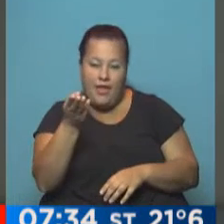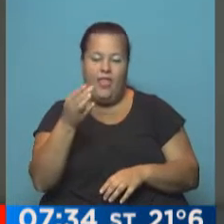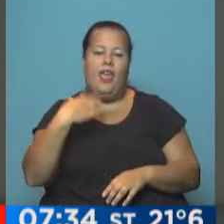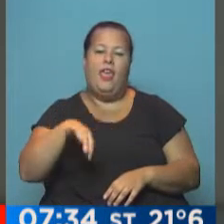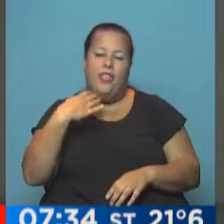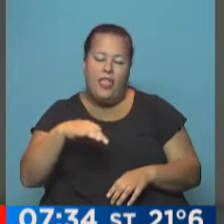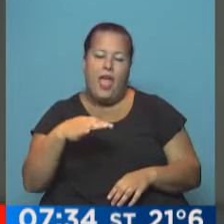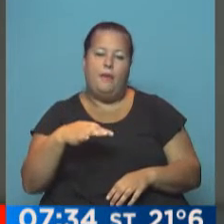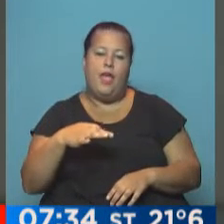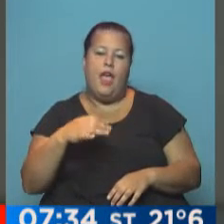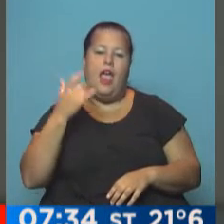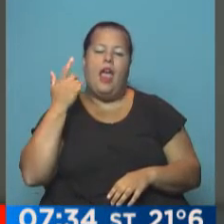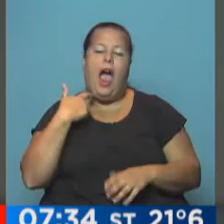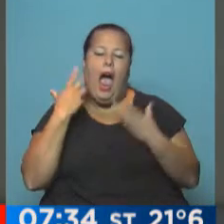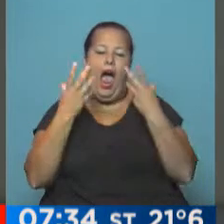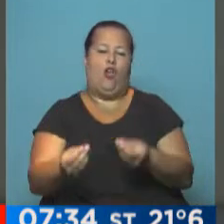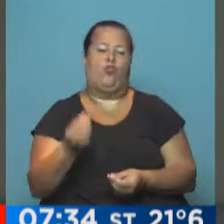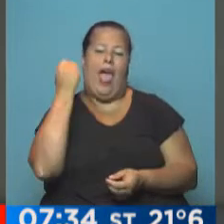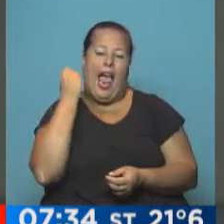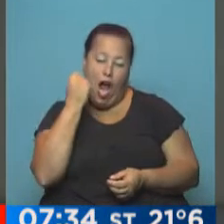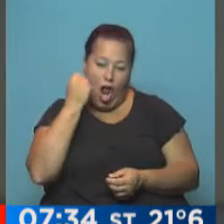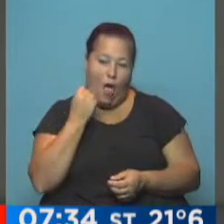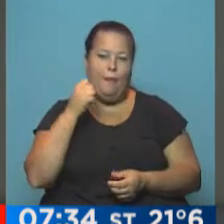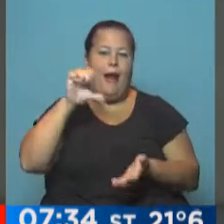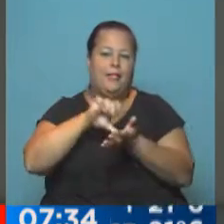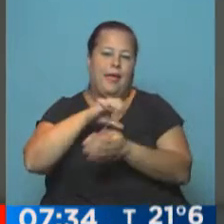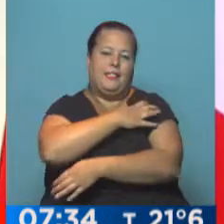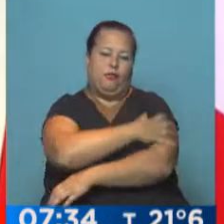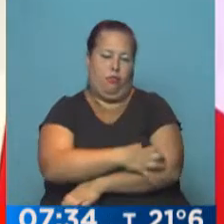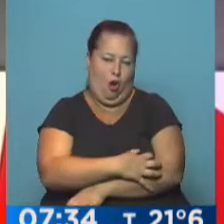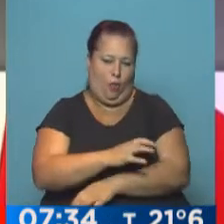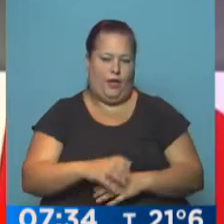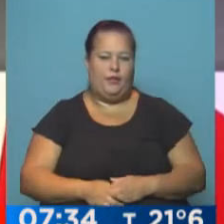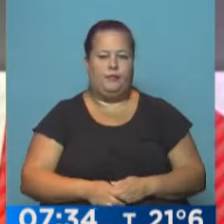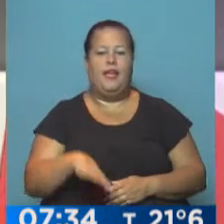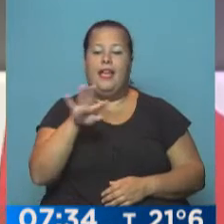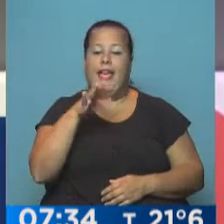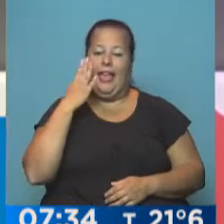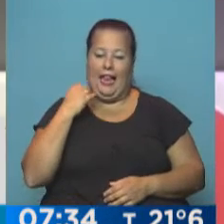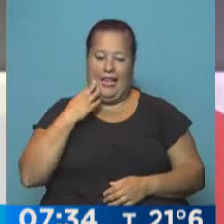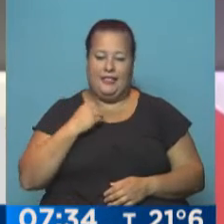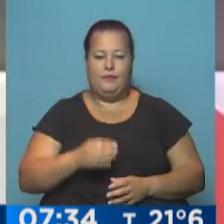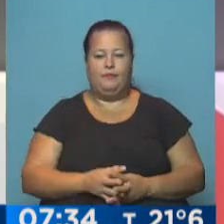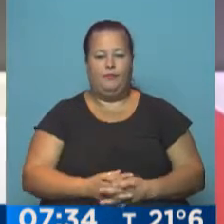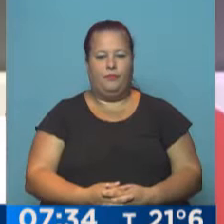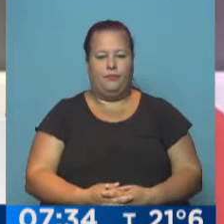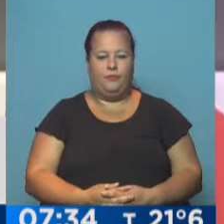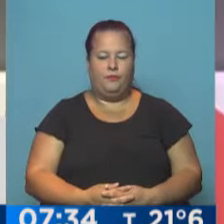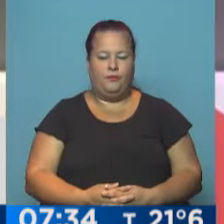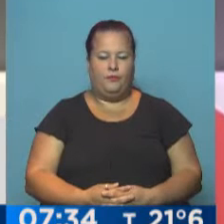haya aún que exista una ayuda económica a los países más pobres al cambio por simon